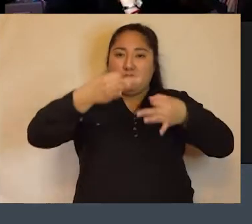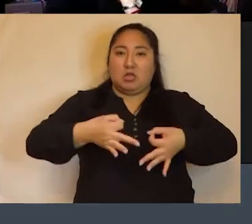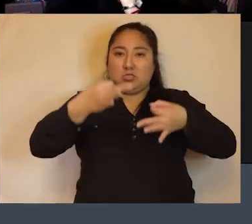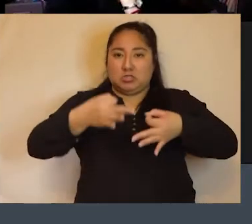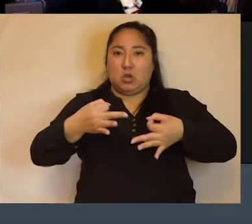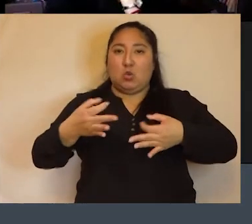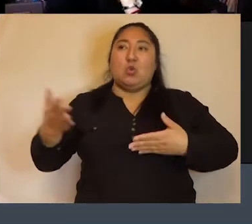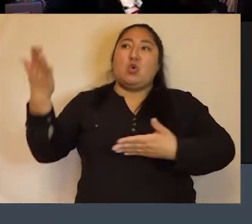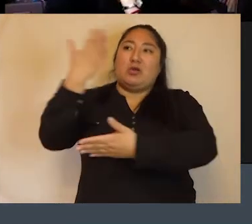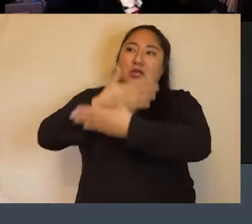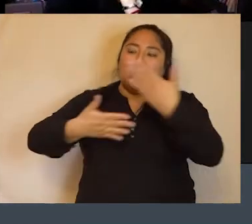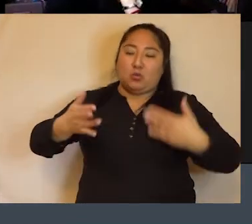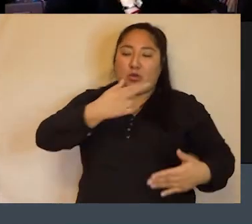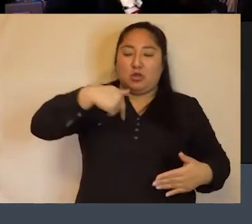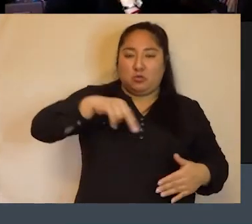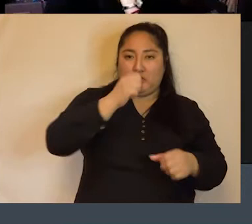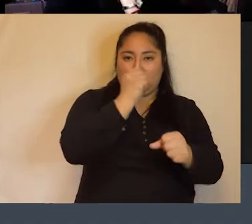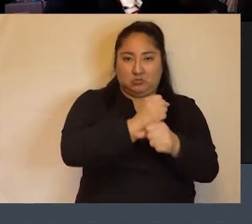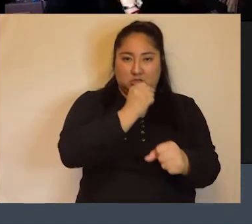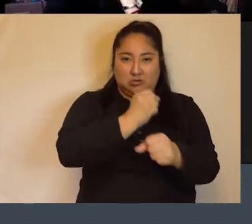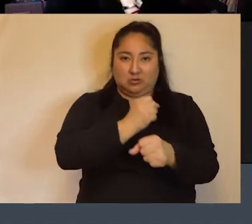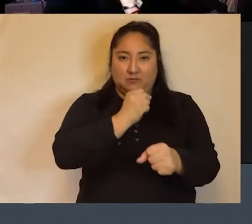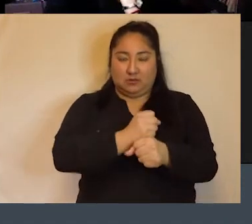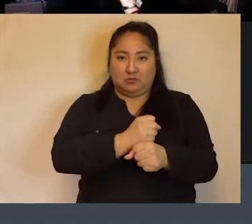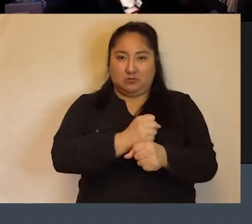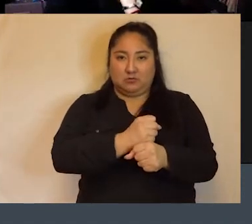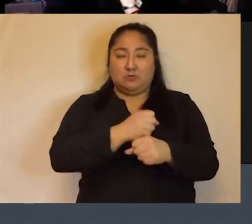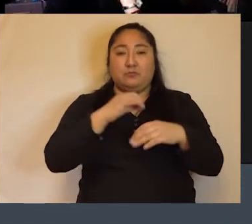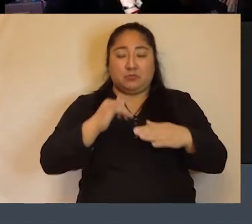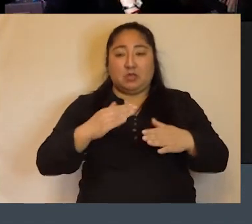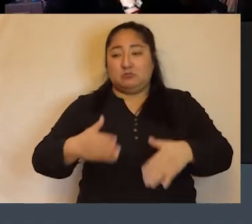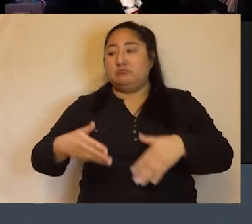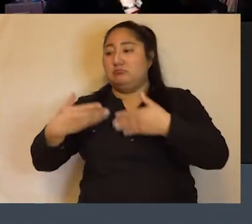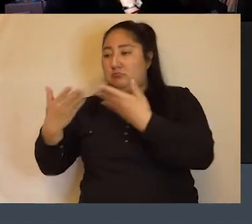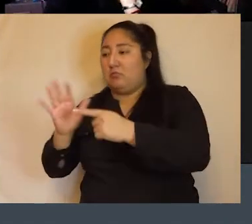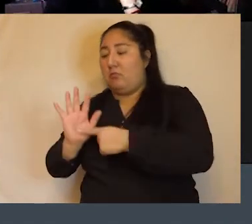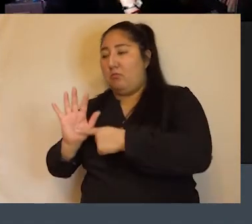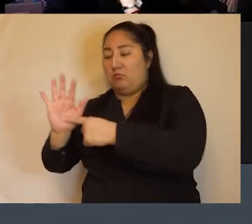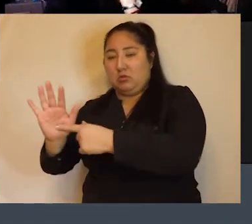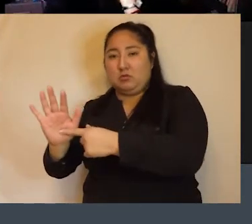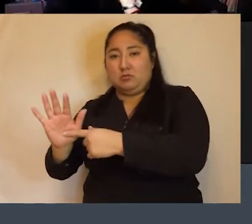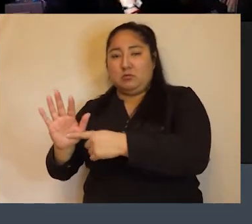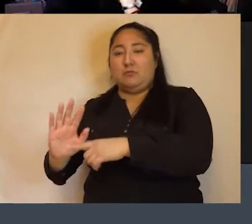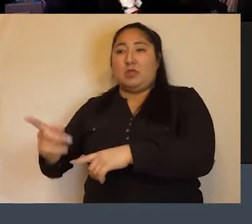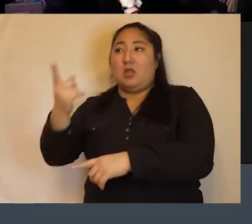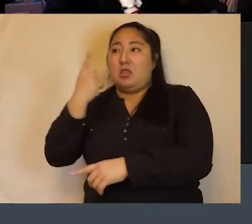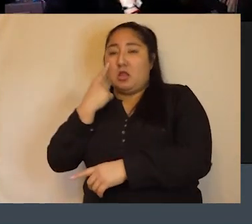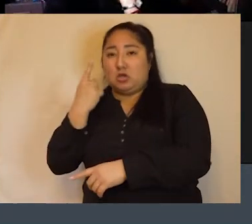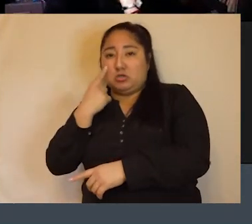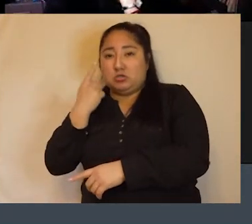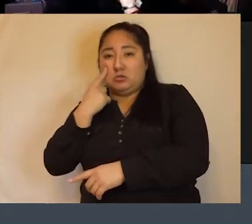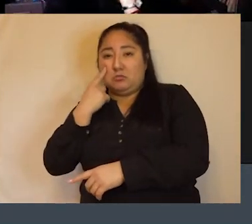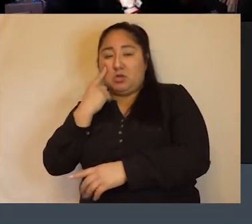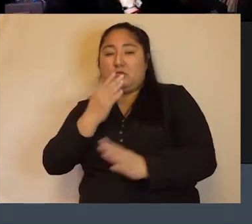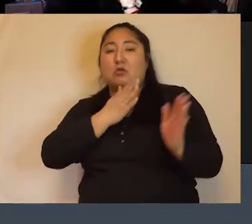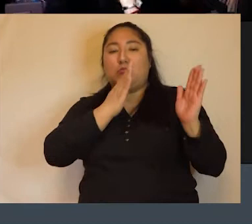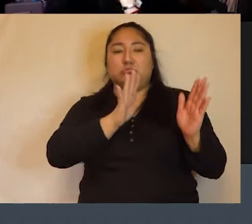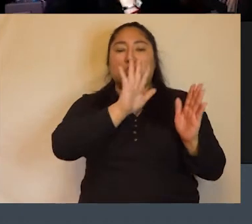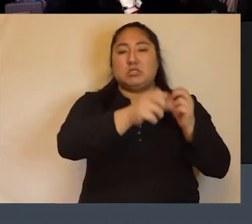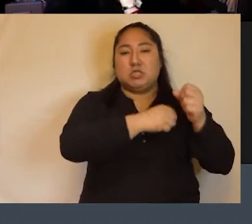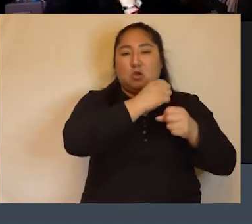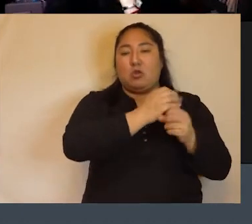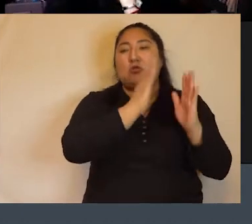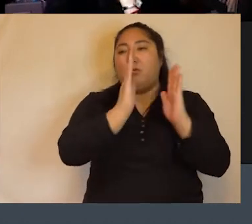respaldan nuestro trabajo y damos pruebas de conocimientos cada